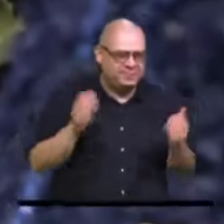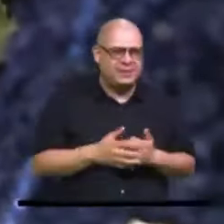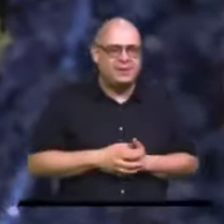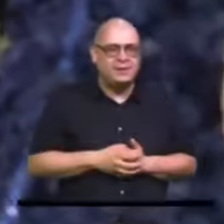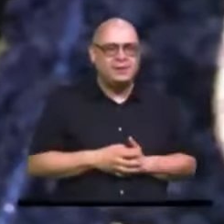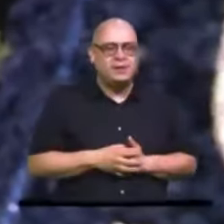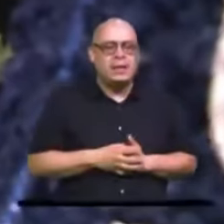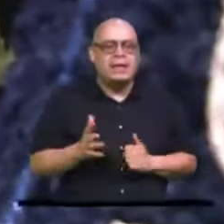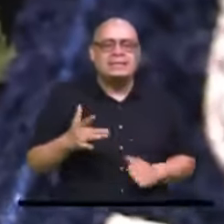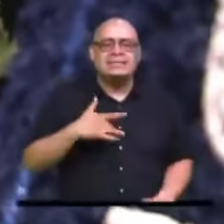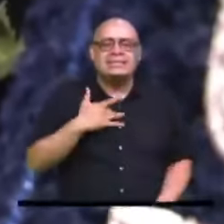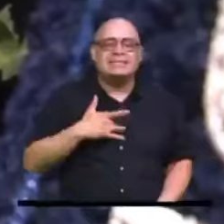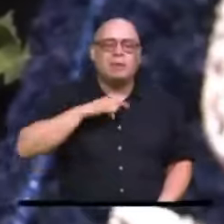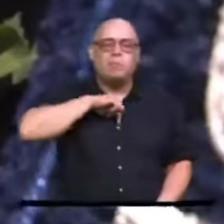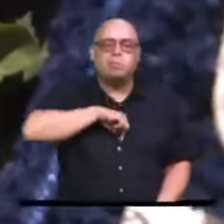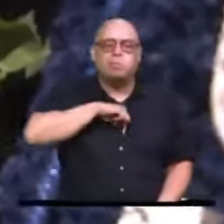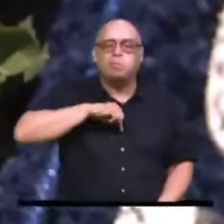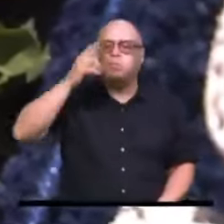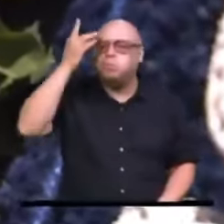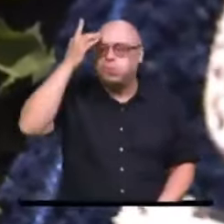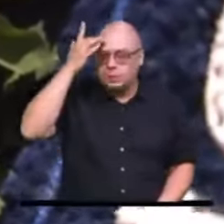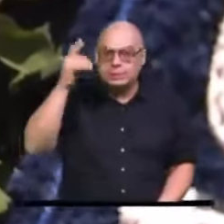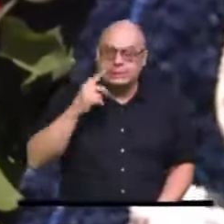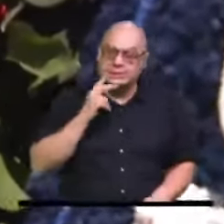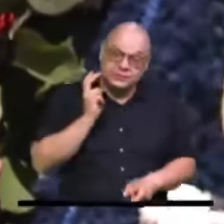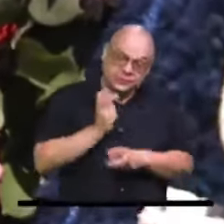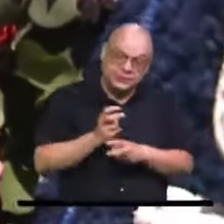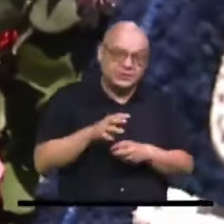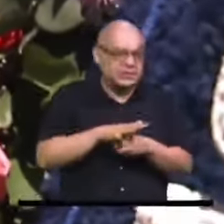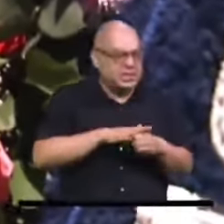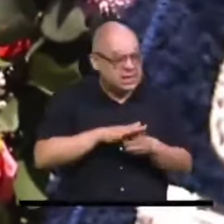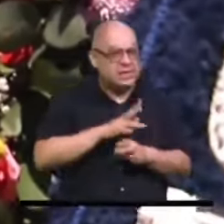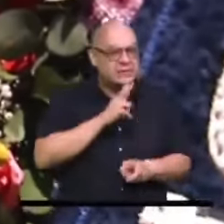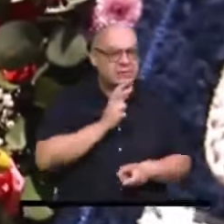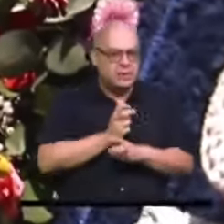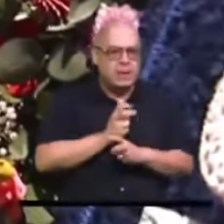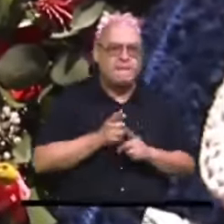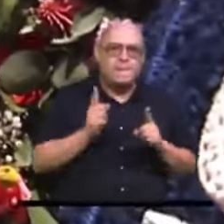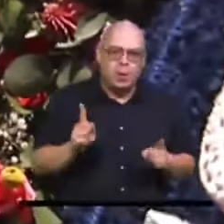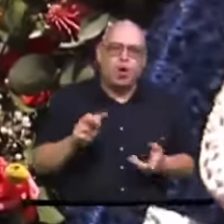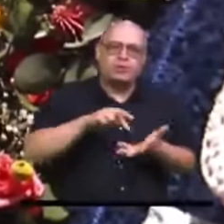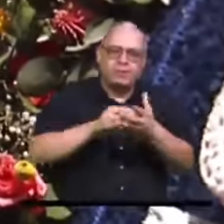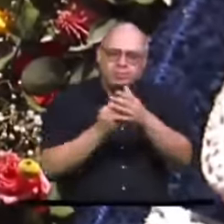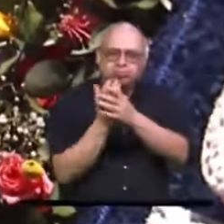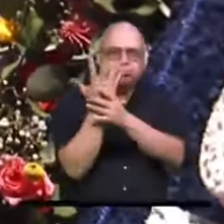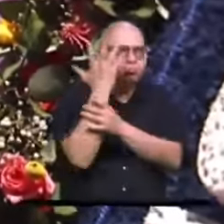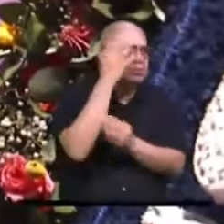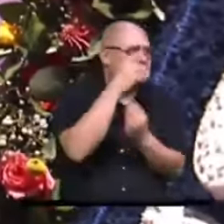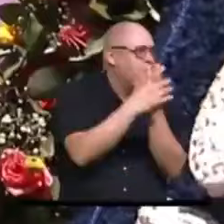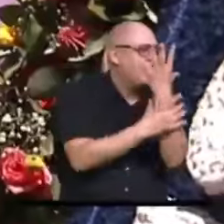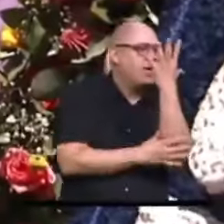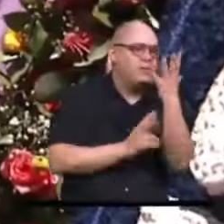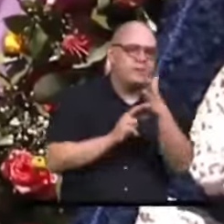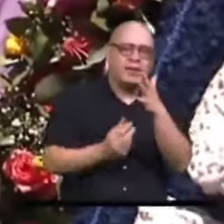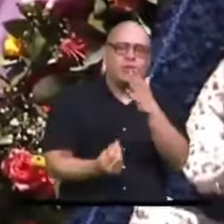porque esa sensación, porque sabemos que tuvimos momentos difíciles, pero que estamos floreciendo, y creo que es el verbo